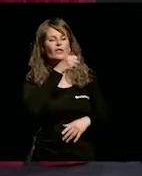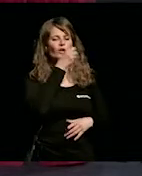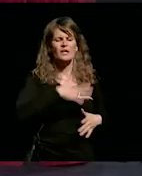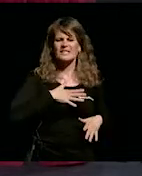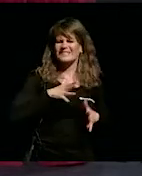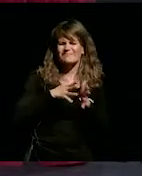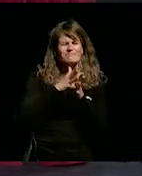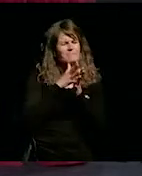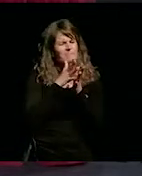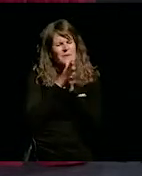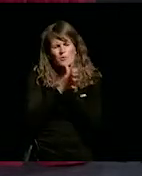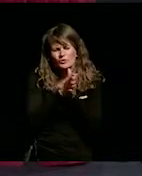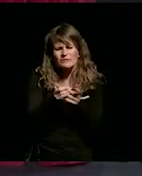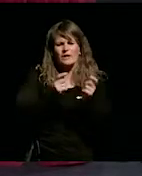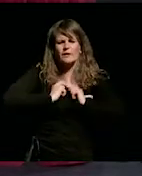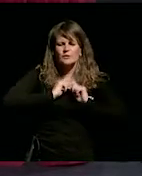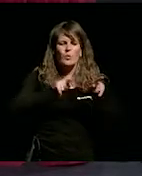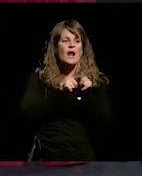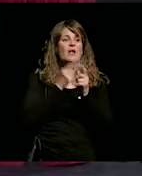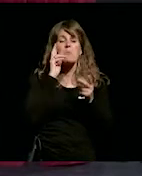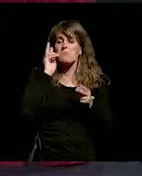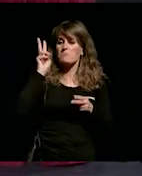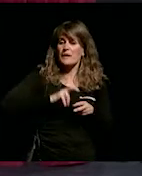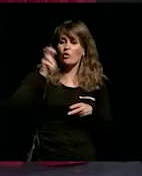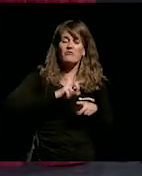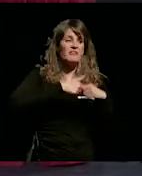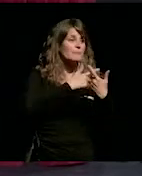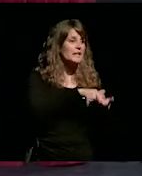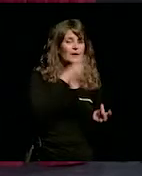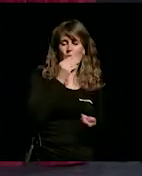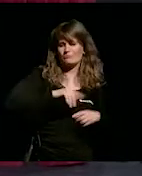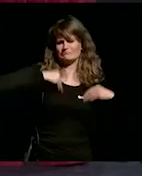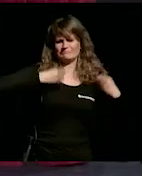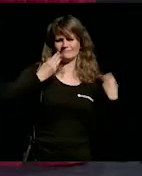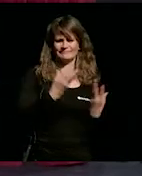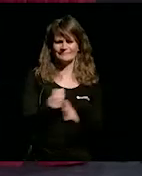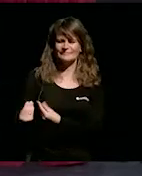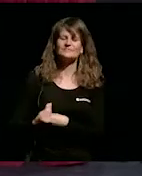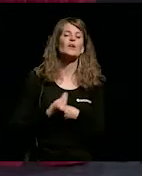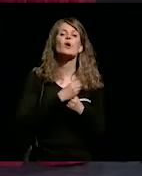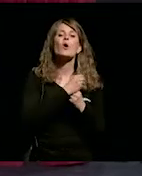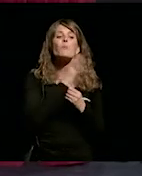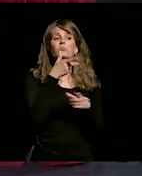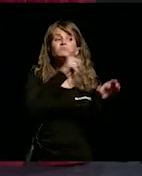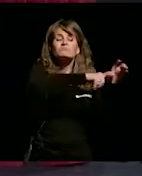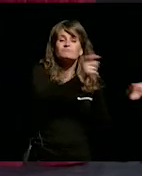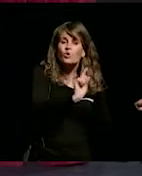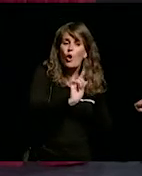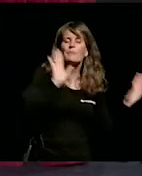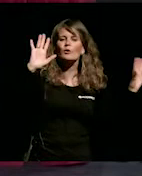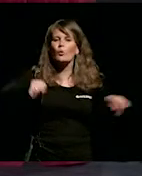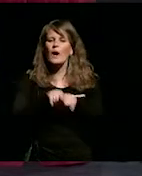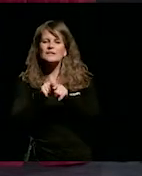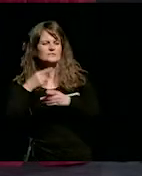motiva. Veo con mi familia, me lo paso pipa. Y bueno, pues, ¿por qué no ser miembro? Es